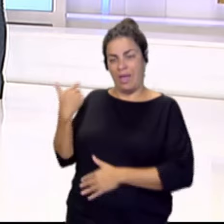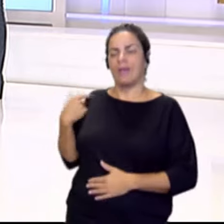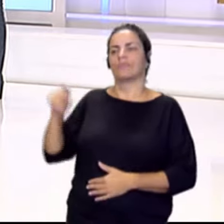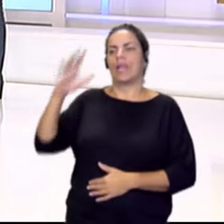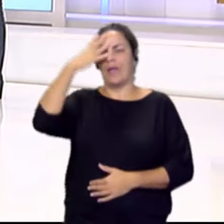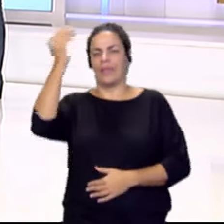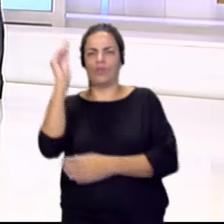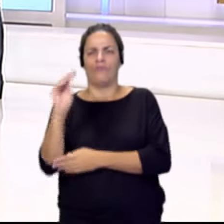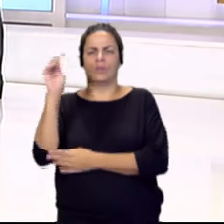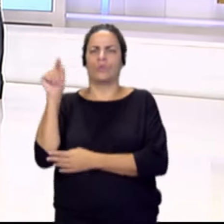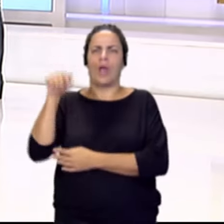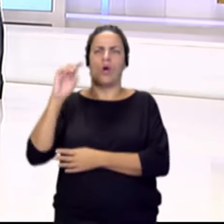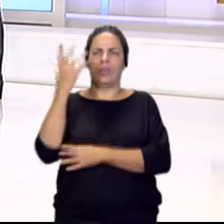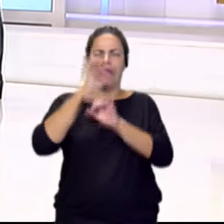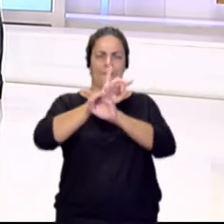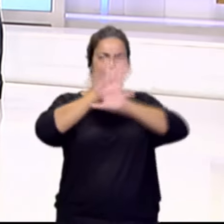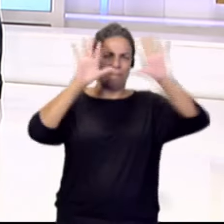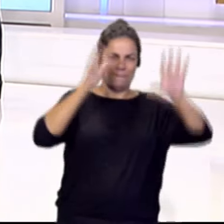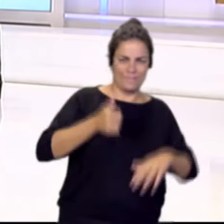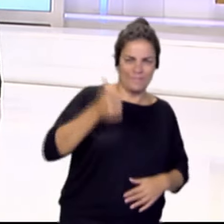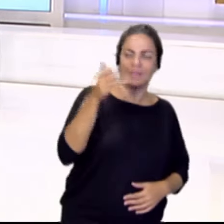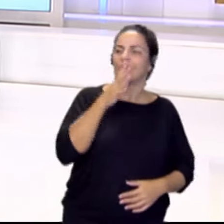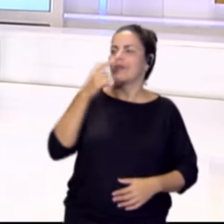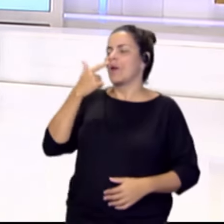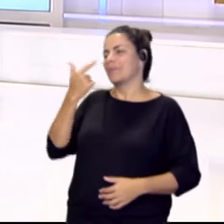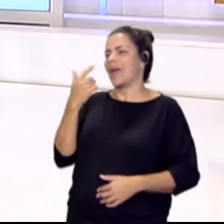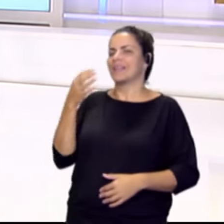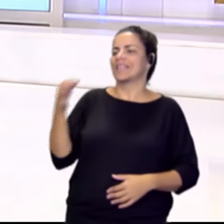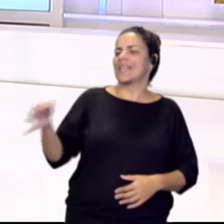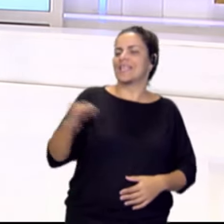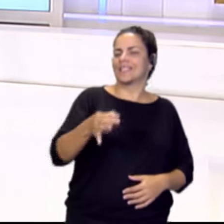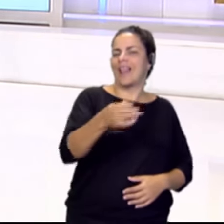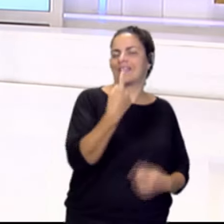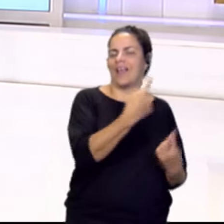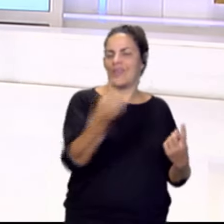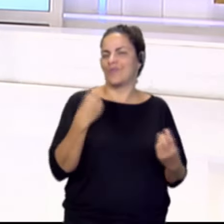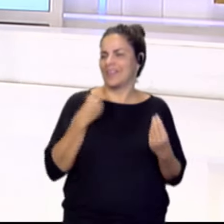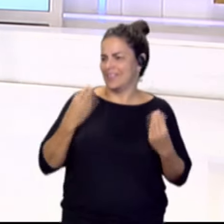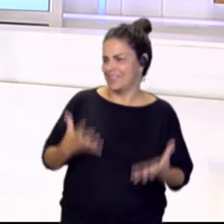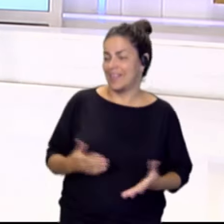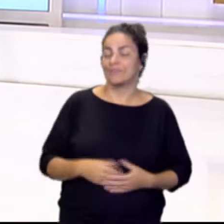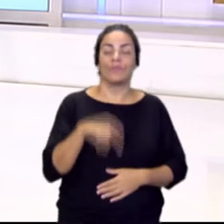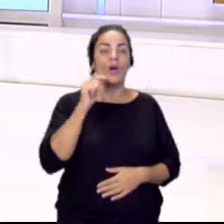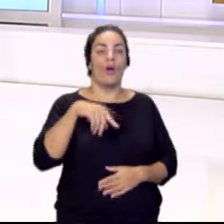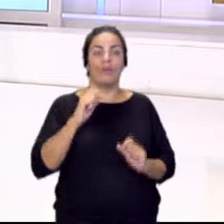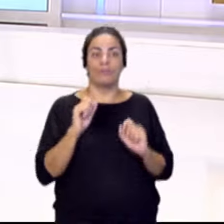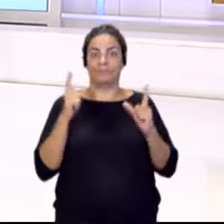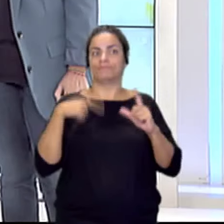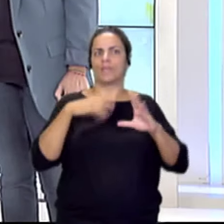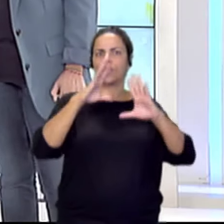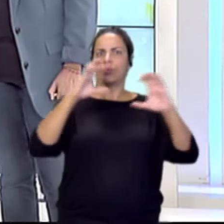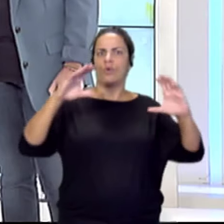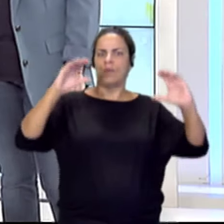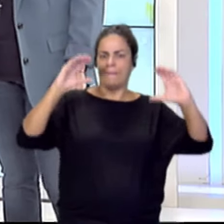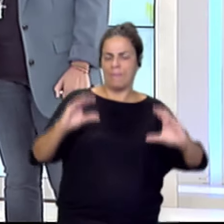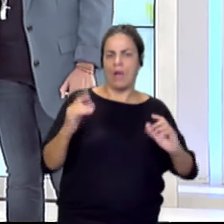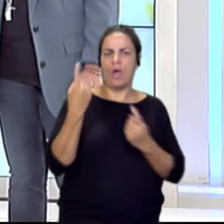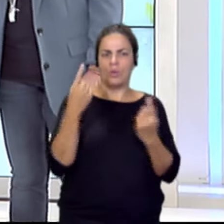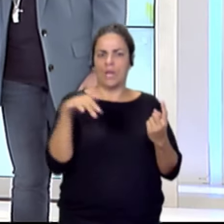a ver ya con detenimiento la previsión isla por isla, Vicky. Bueno, pues hoy nos hemos despertado con nubes de tipo bajo en distintos puntos de las